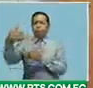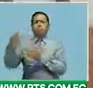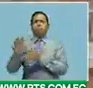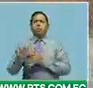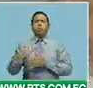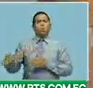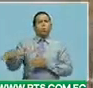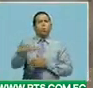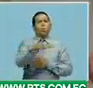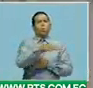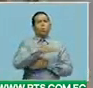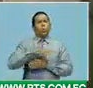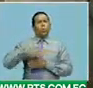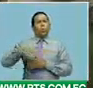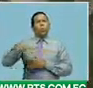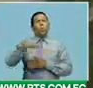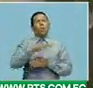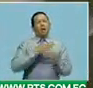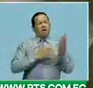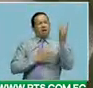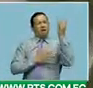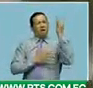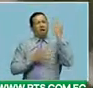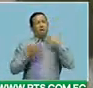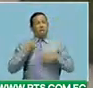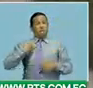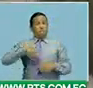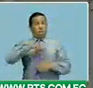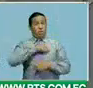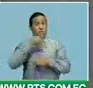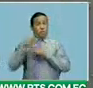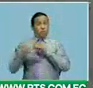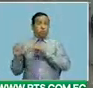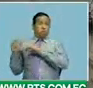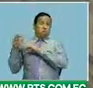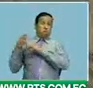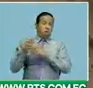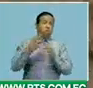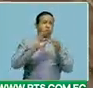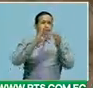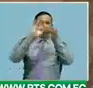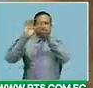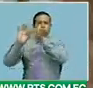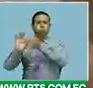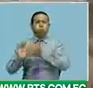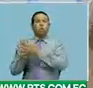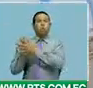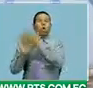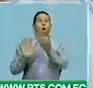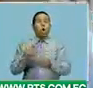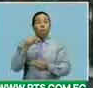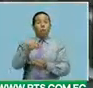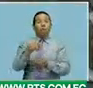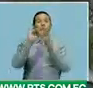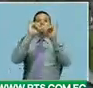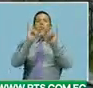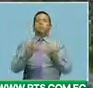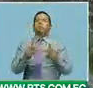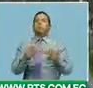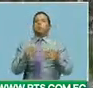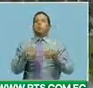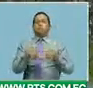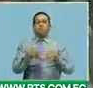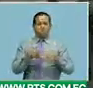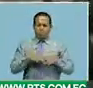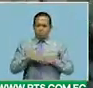cánones urbanísticos españoles de su época de fundación. Y es que es tan fácil enamorarse de ella. Basta con tocar sus adoquines de